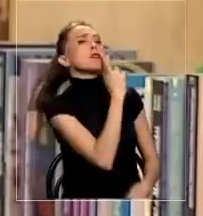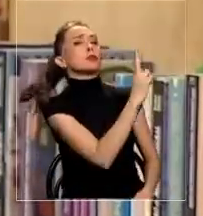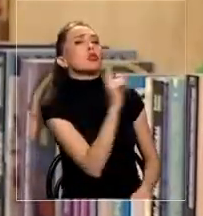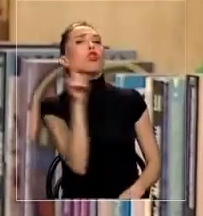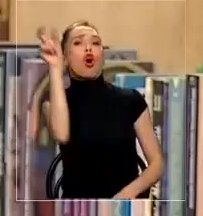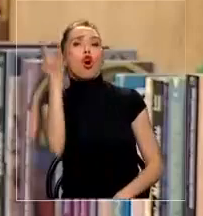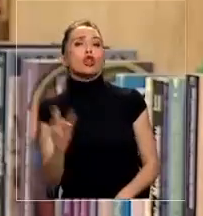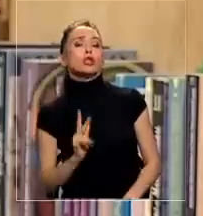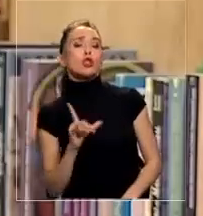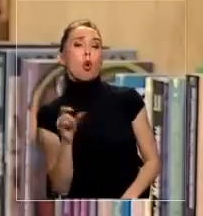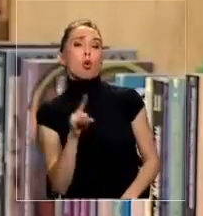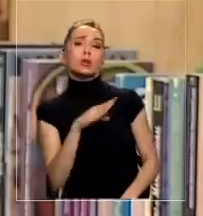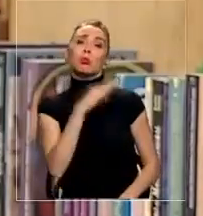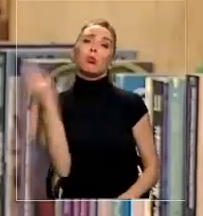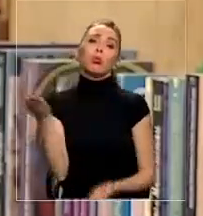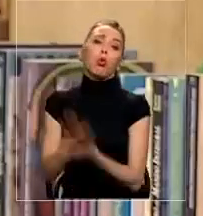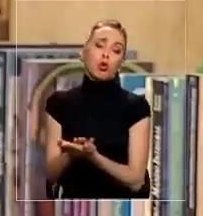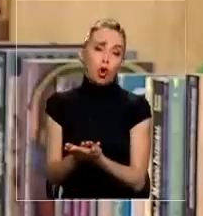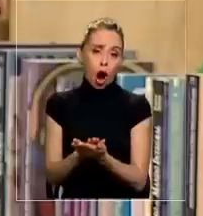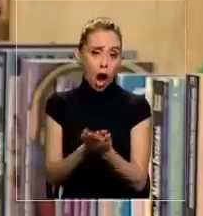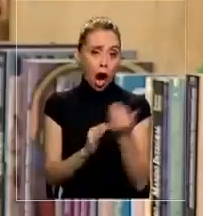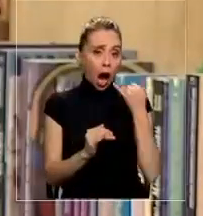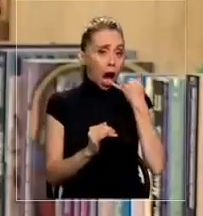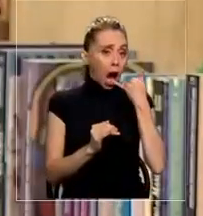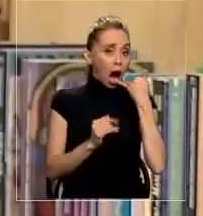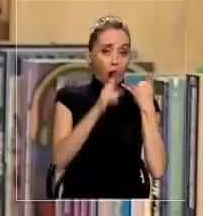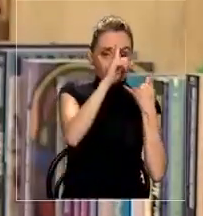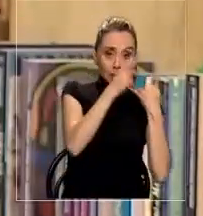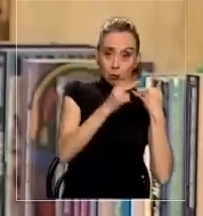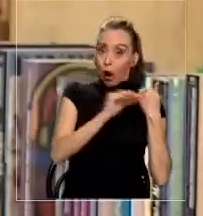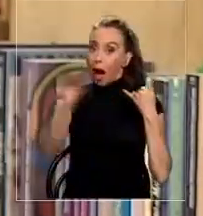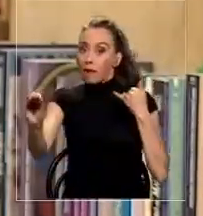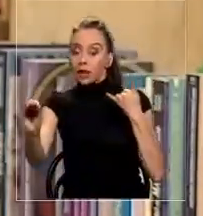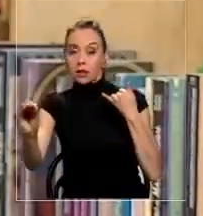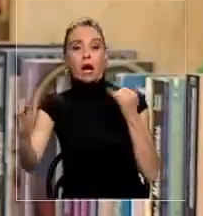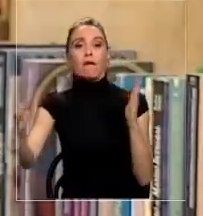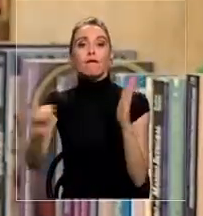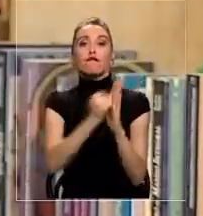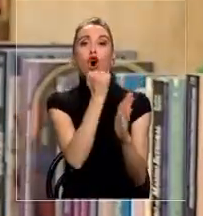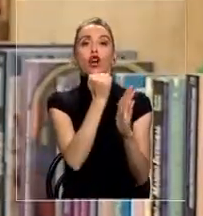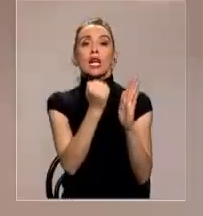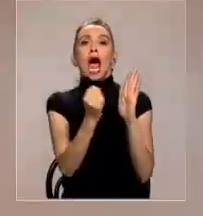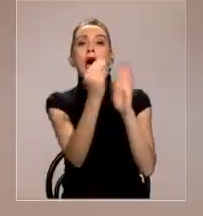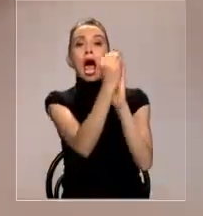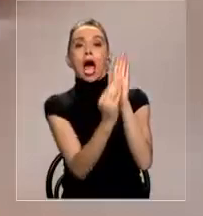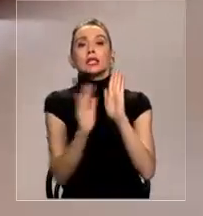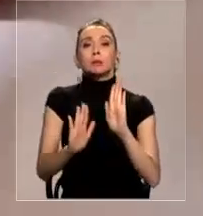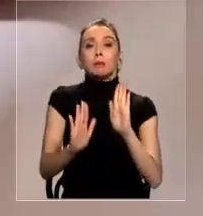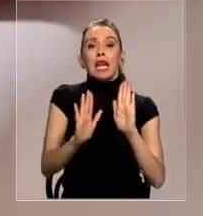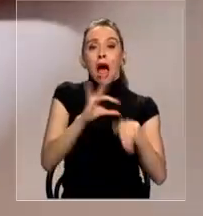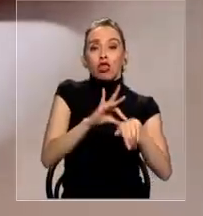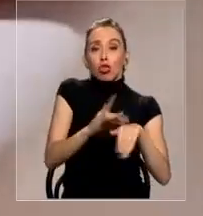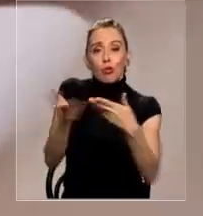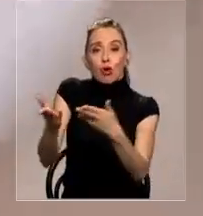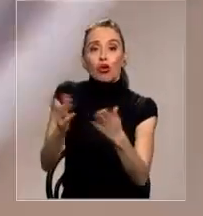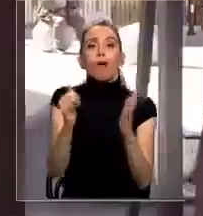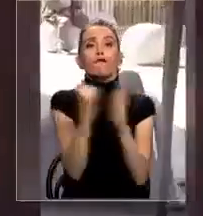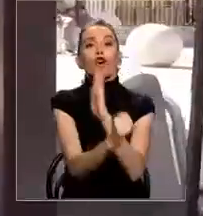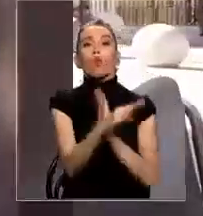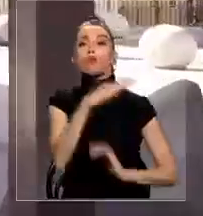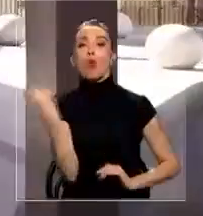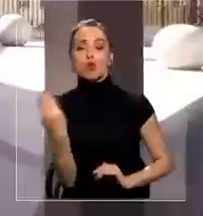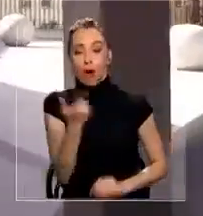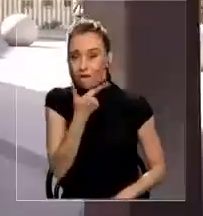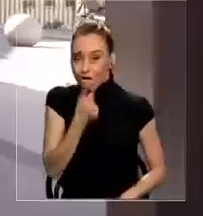ese momento, entonces, tú lo egresabas de la lista de espera por causa de muerte. O sea,